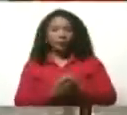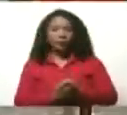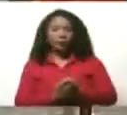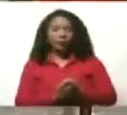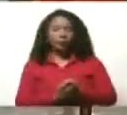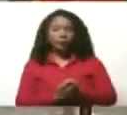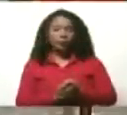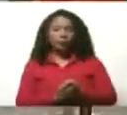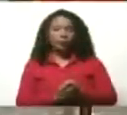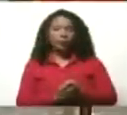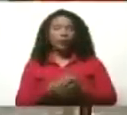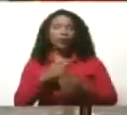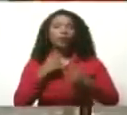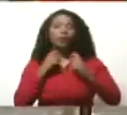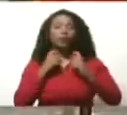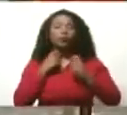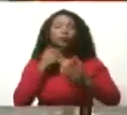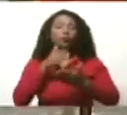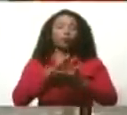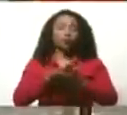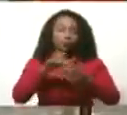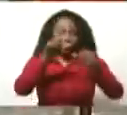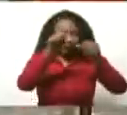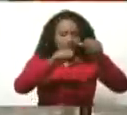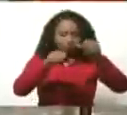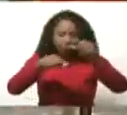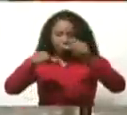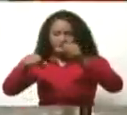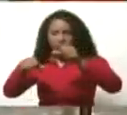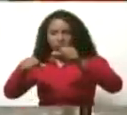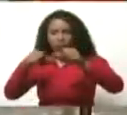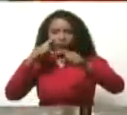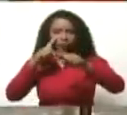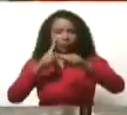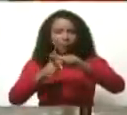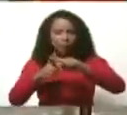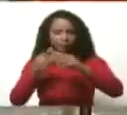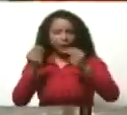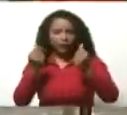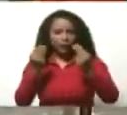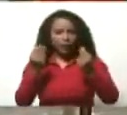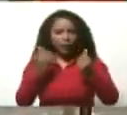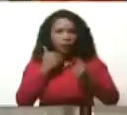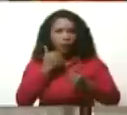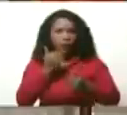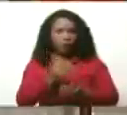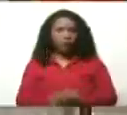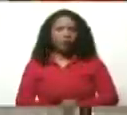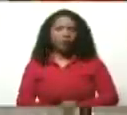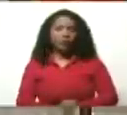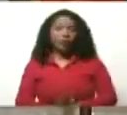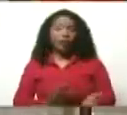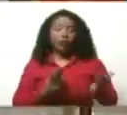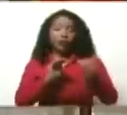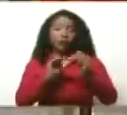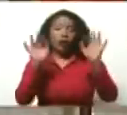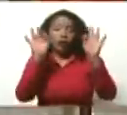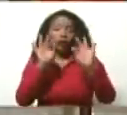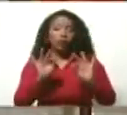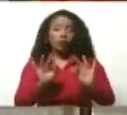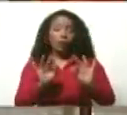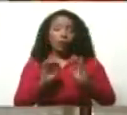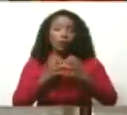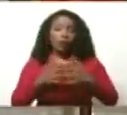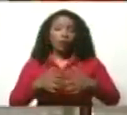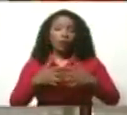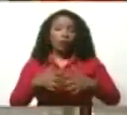experticias forenses, que suponen rastros financieros, igualmente